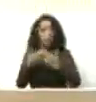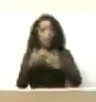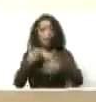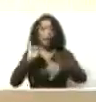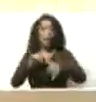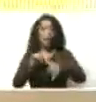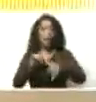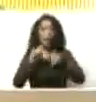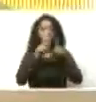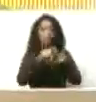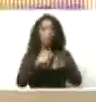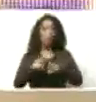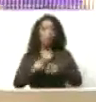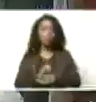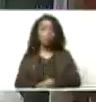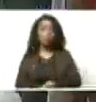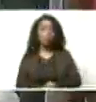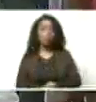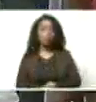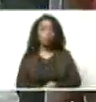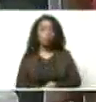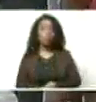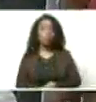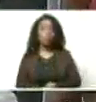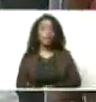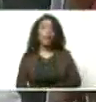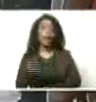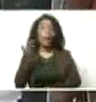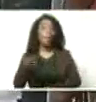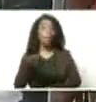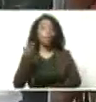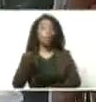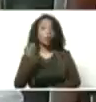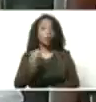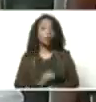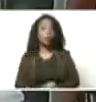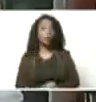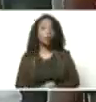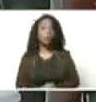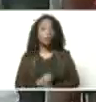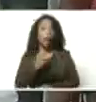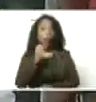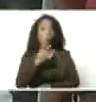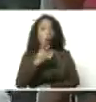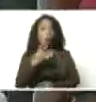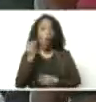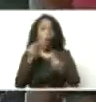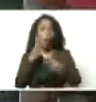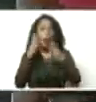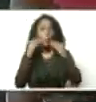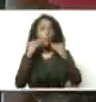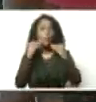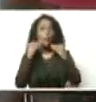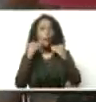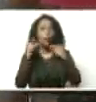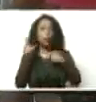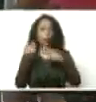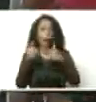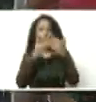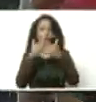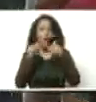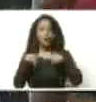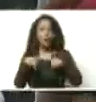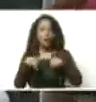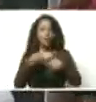agrónoma hombre importantísimo pues y bueno cómo está la experiencia tuyo estudias aquella manuel palacio fajardo